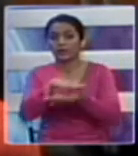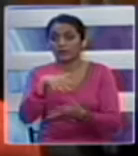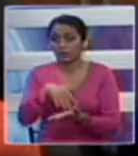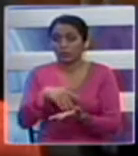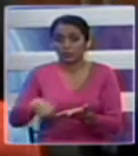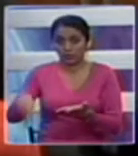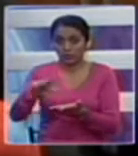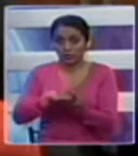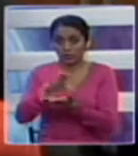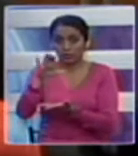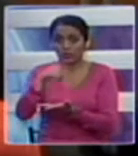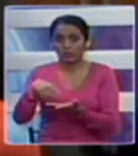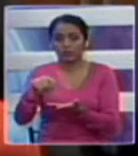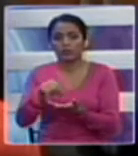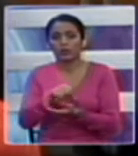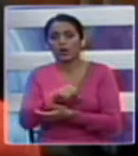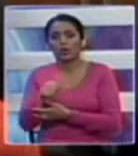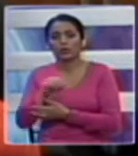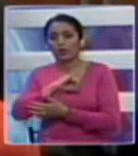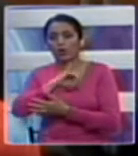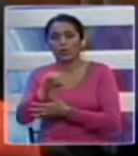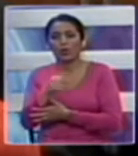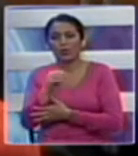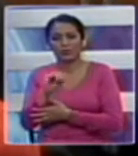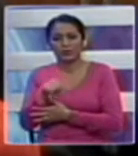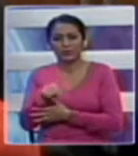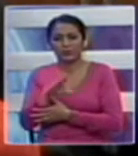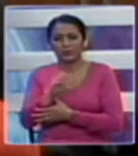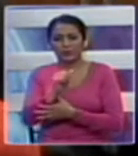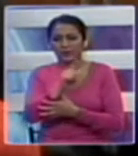querida Manuel J. Calle, esa va a tener una capacidad